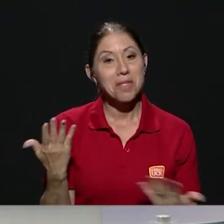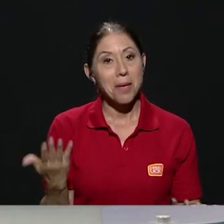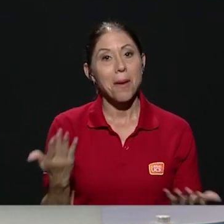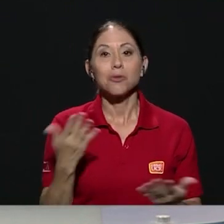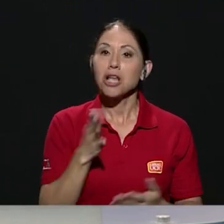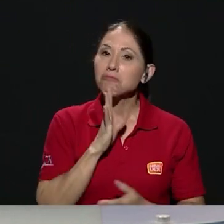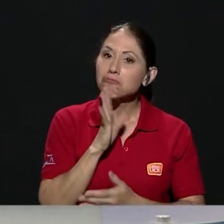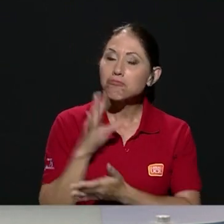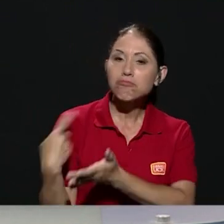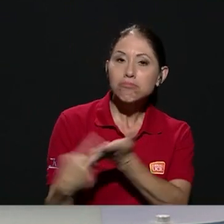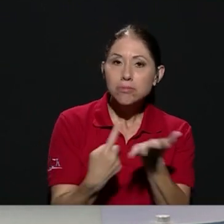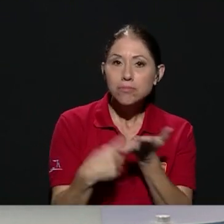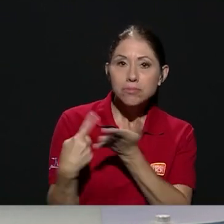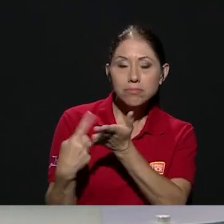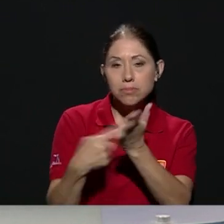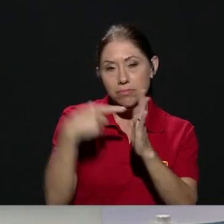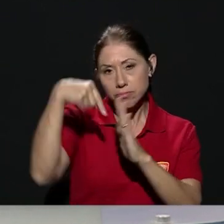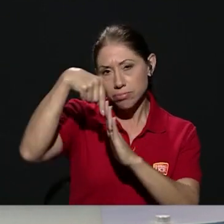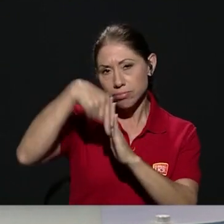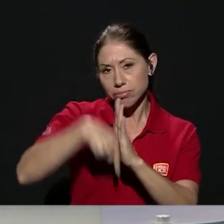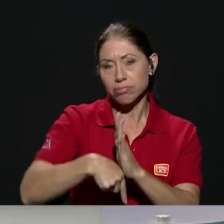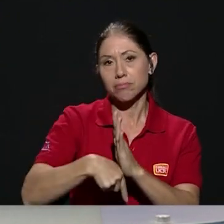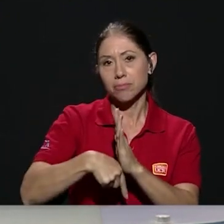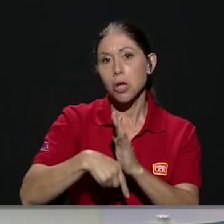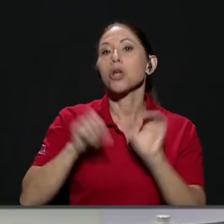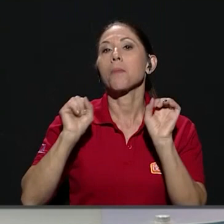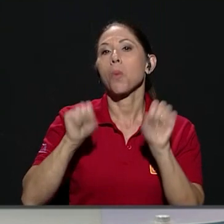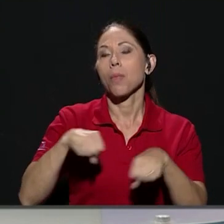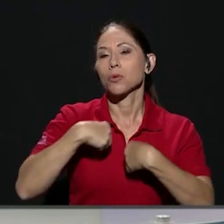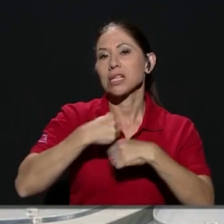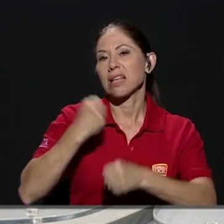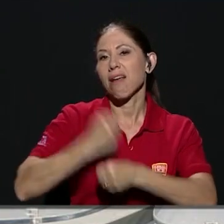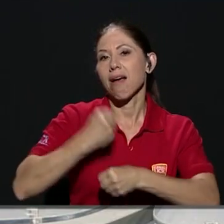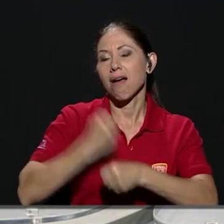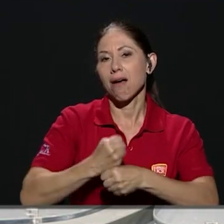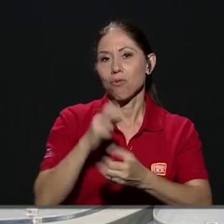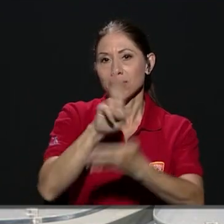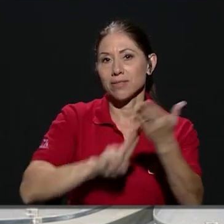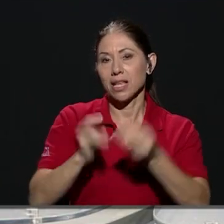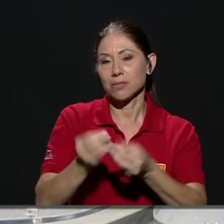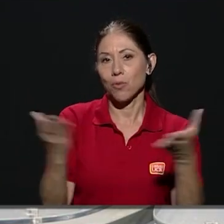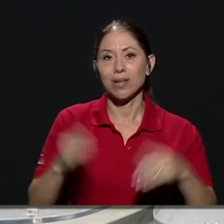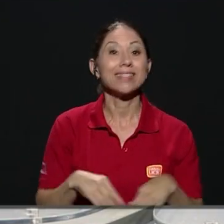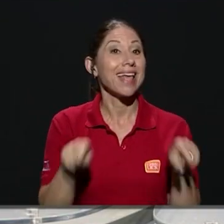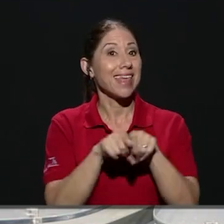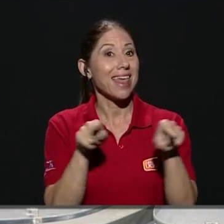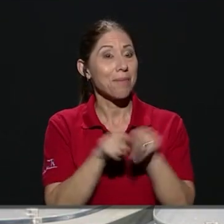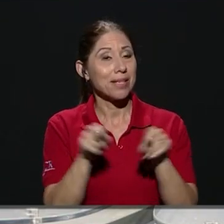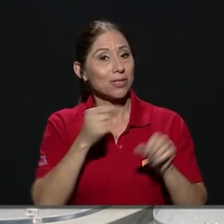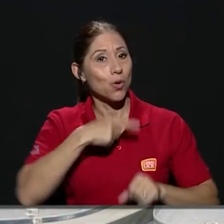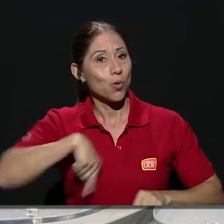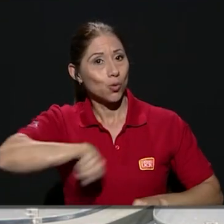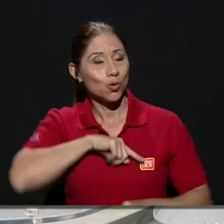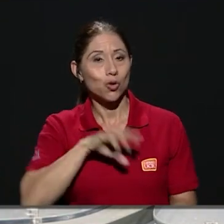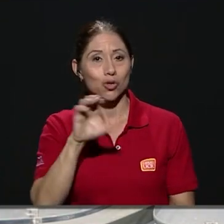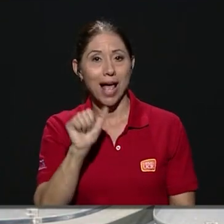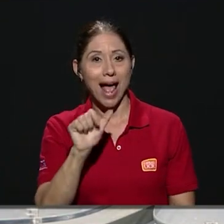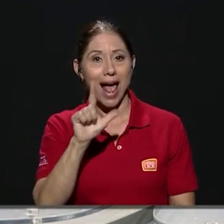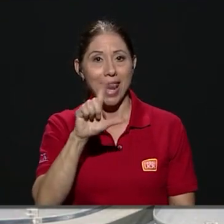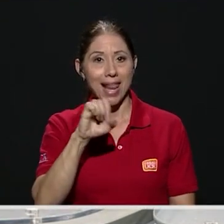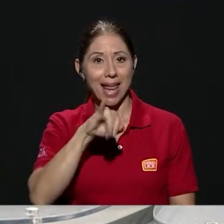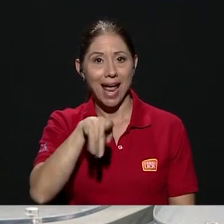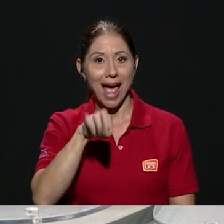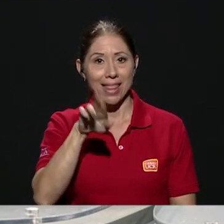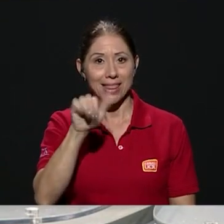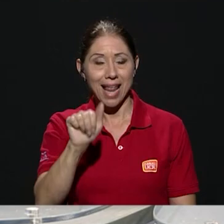a discutir y a ampliar, ¿verdad?, todo lo que podemos hacer desde las universidades públicas. Claro, y además está con nosotros Alejandra Guevara Chávez,